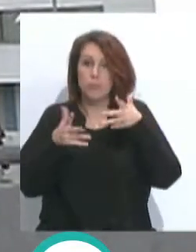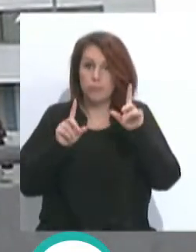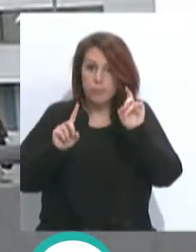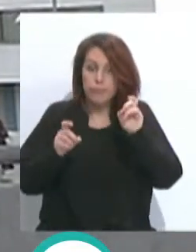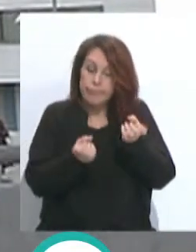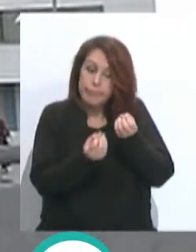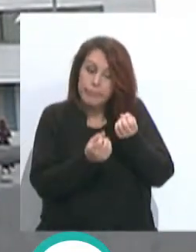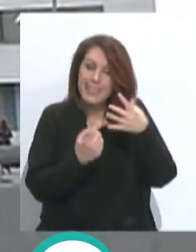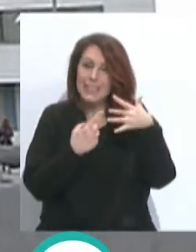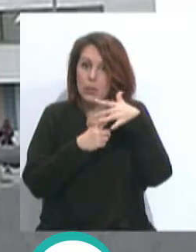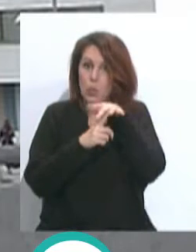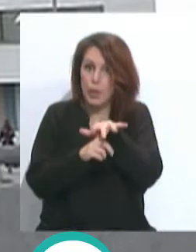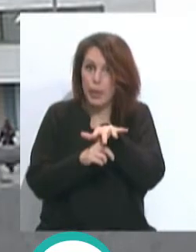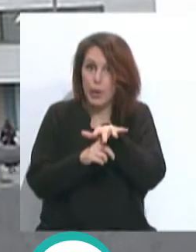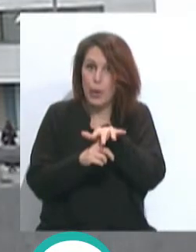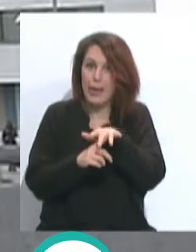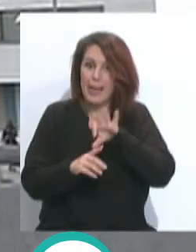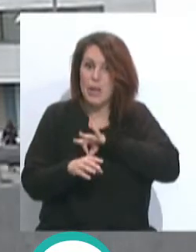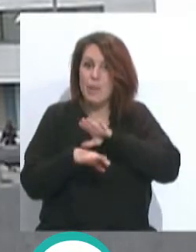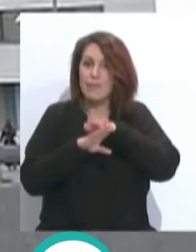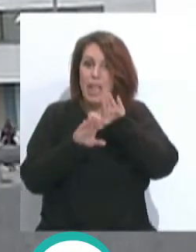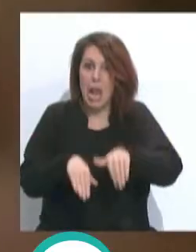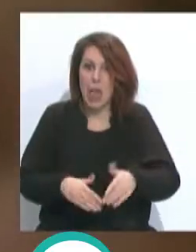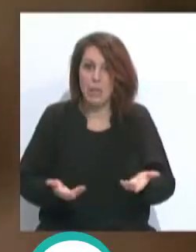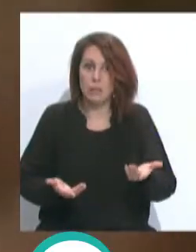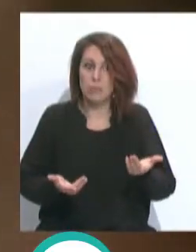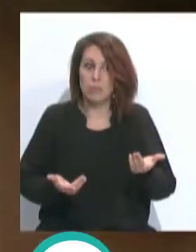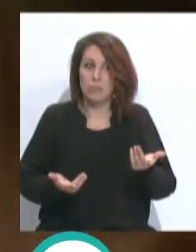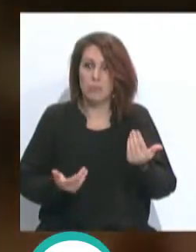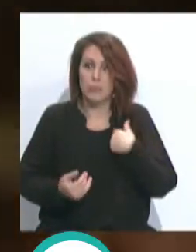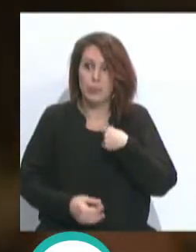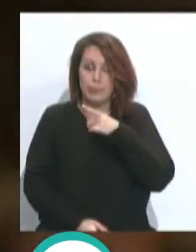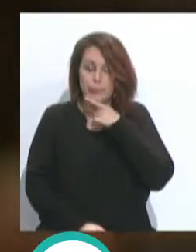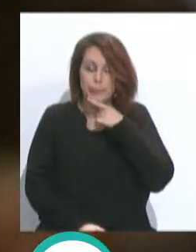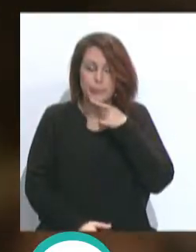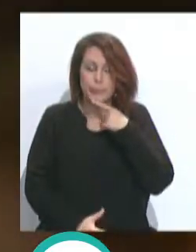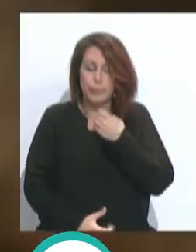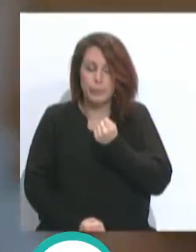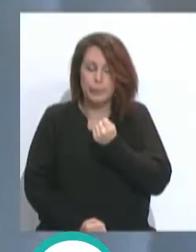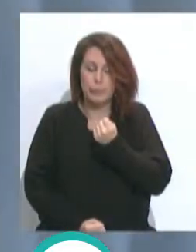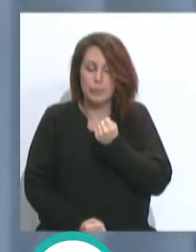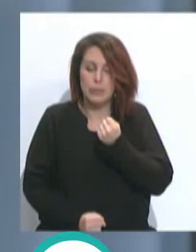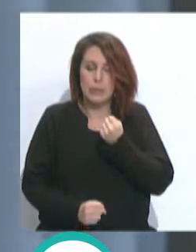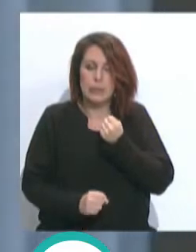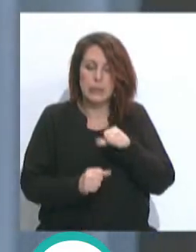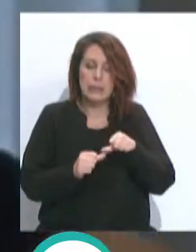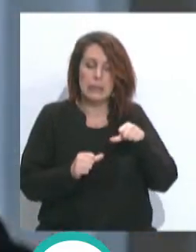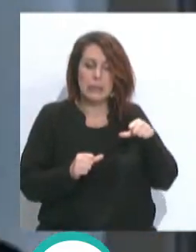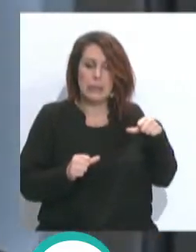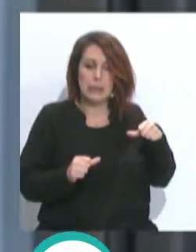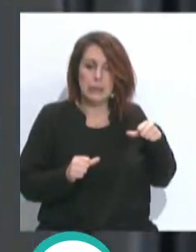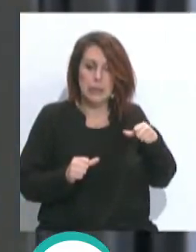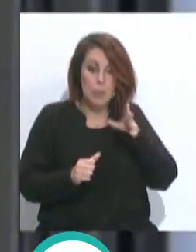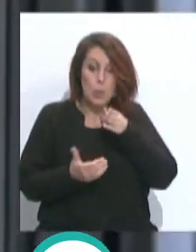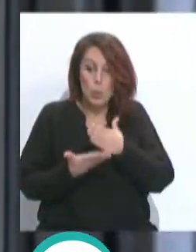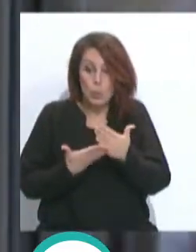nos comunica esta situación a finales de enero y con lo doloroso que es con efecto retroactivo al inicio